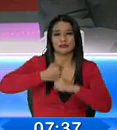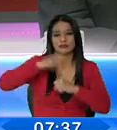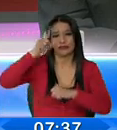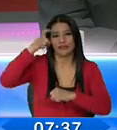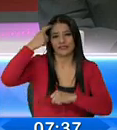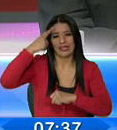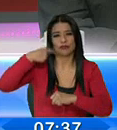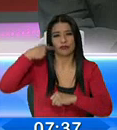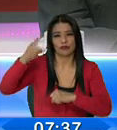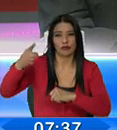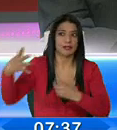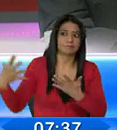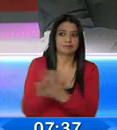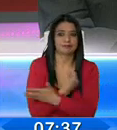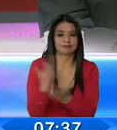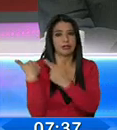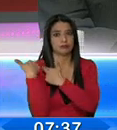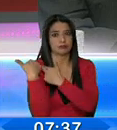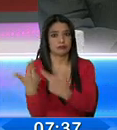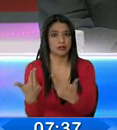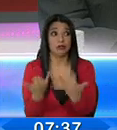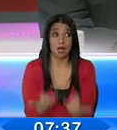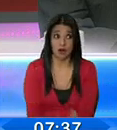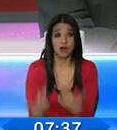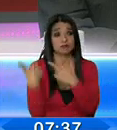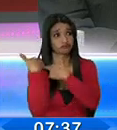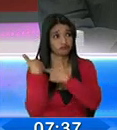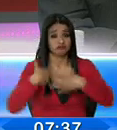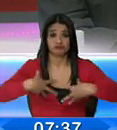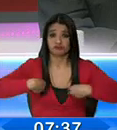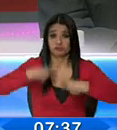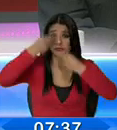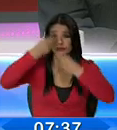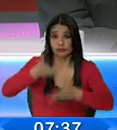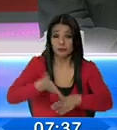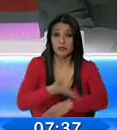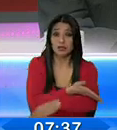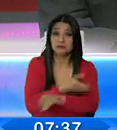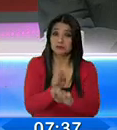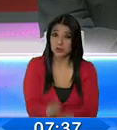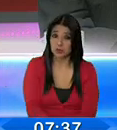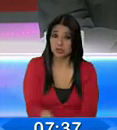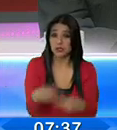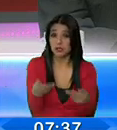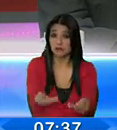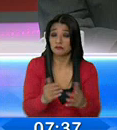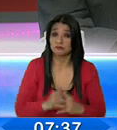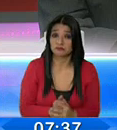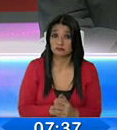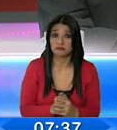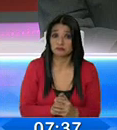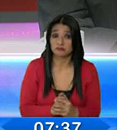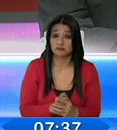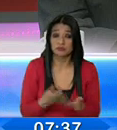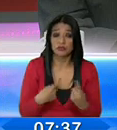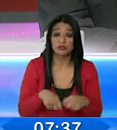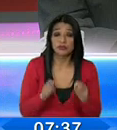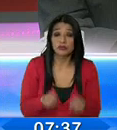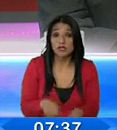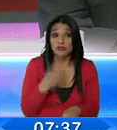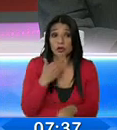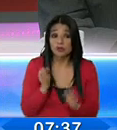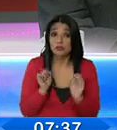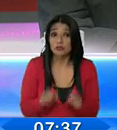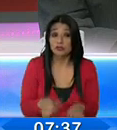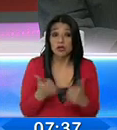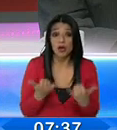pero la capacidad para establecer informes previos a la realización de los contratos. En la actualidad,